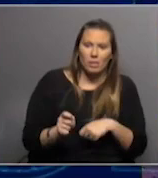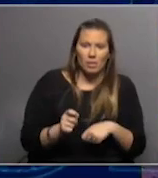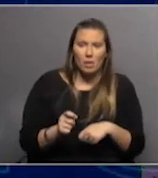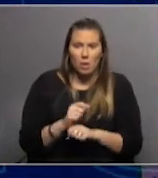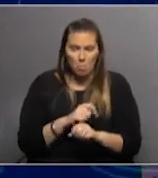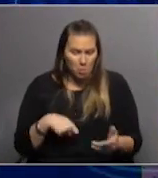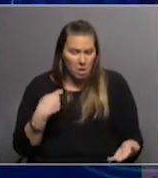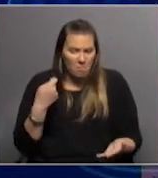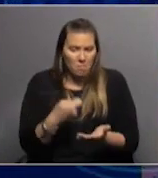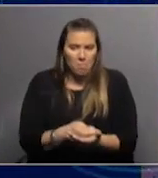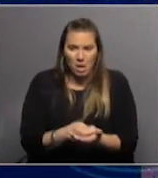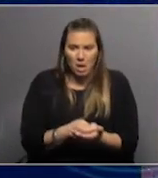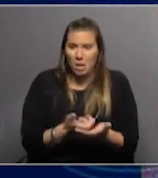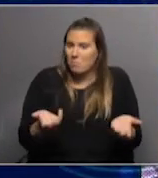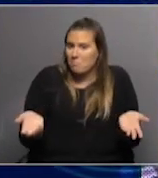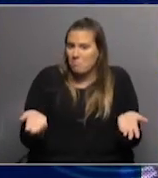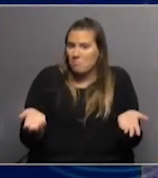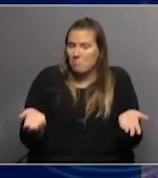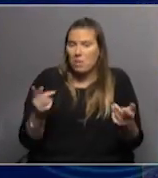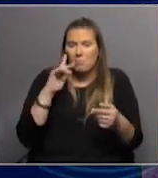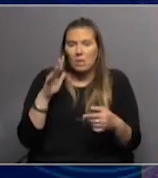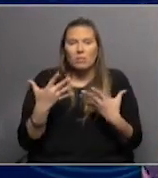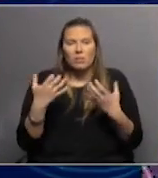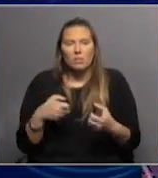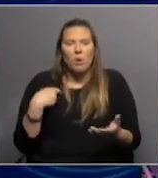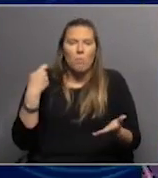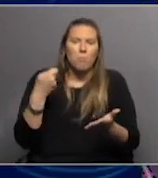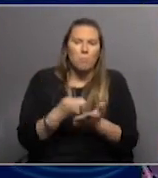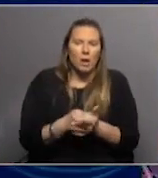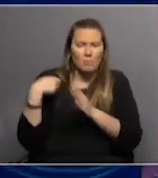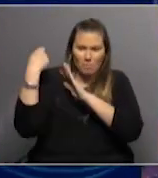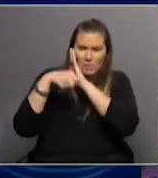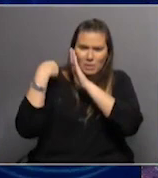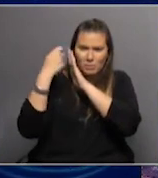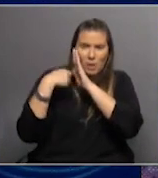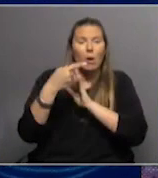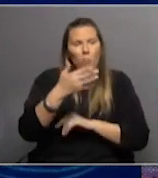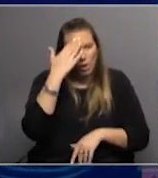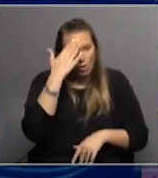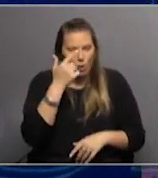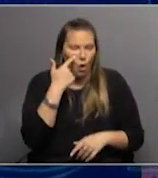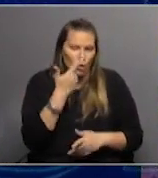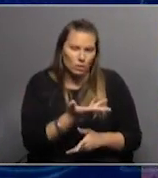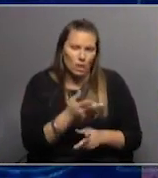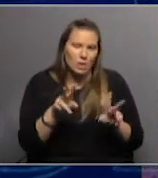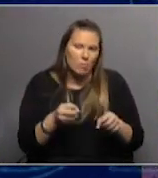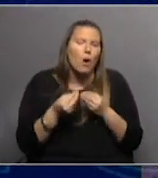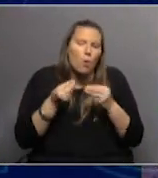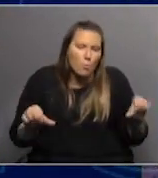lo pueden pagar de su bolsillo, claro. Imagínate si yo quisiera pagar de mi bolsillo una película. Vos que estás en eso.